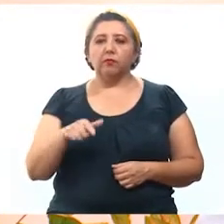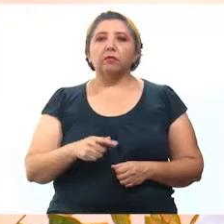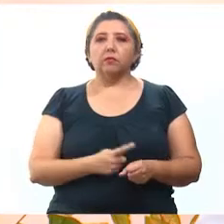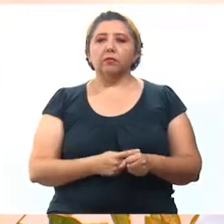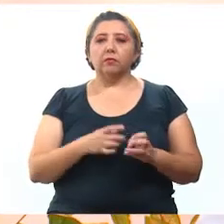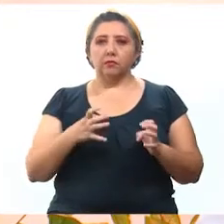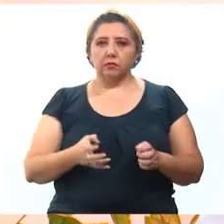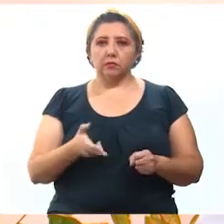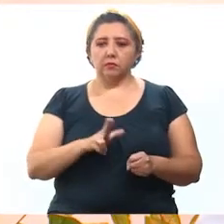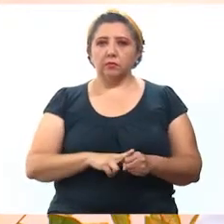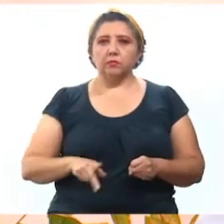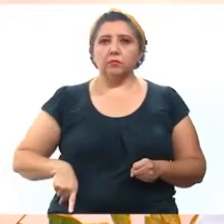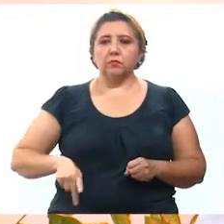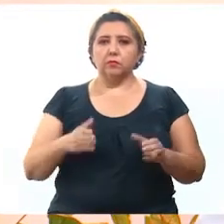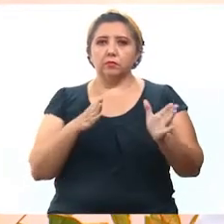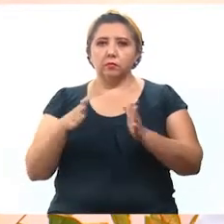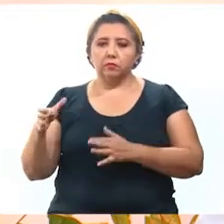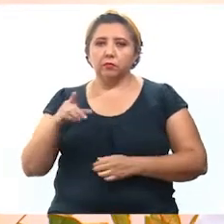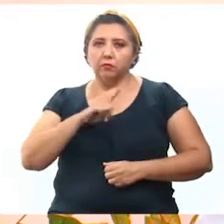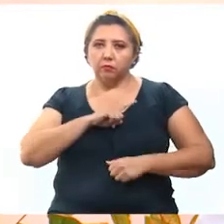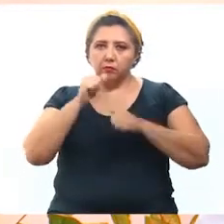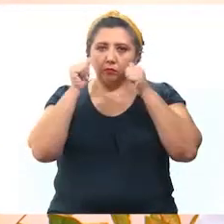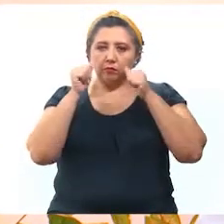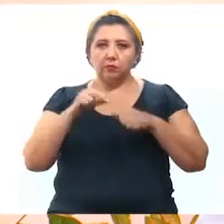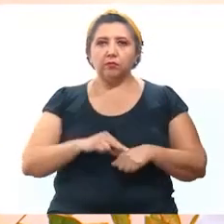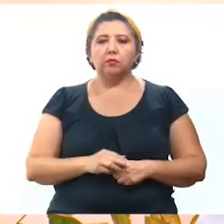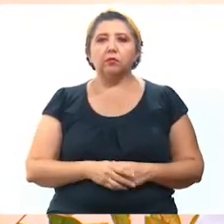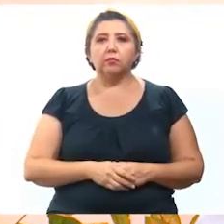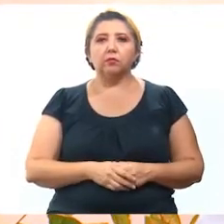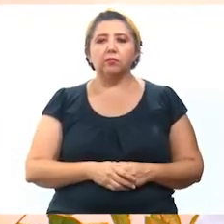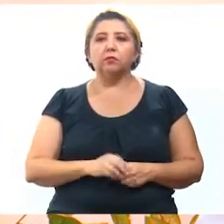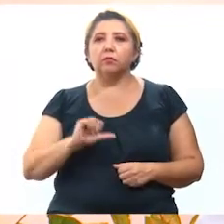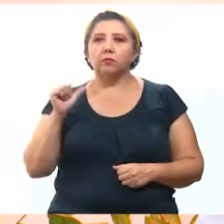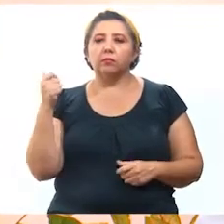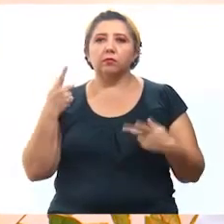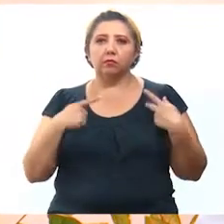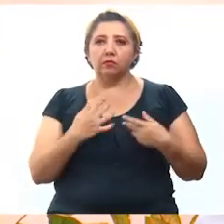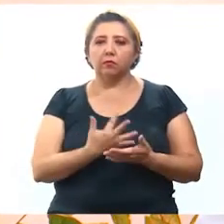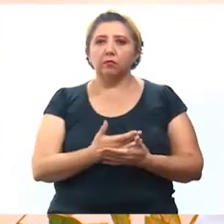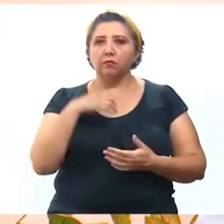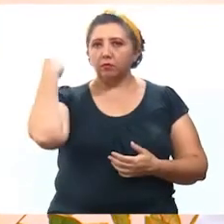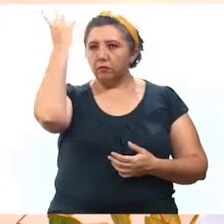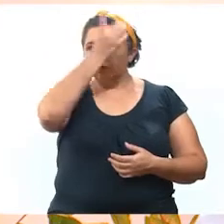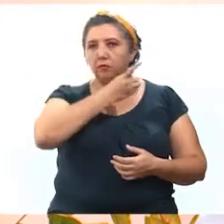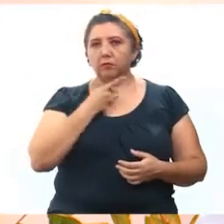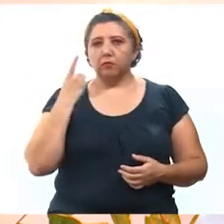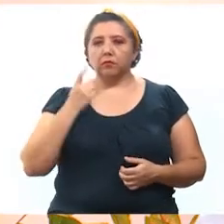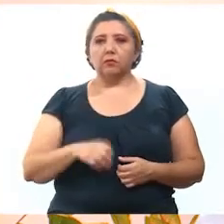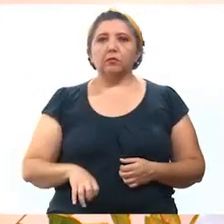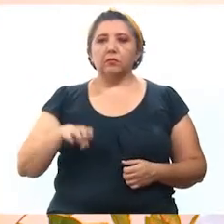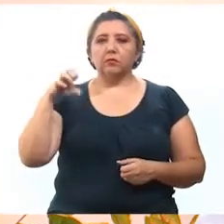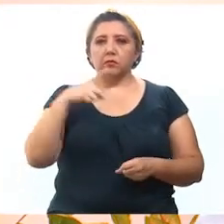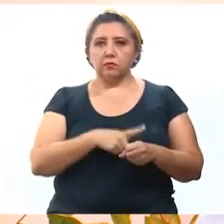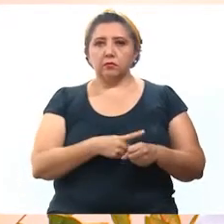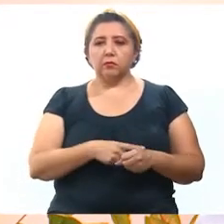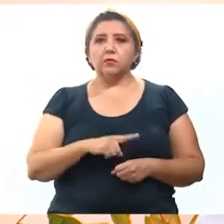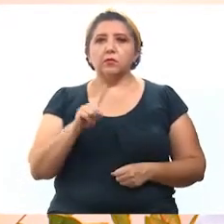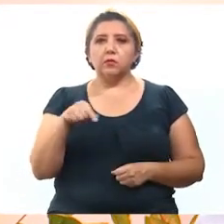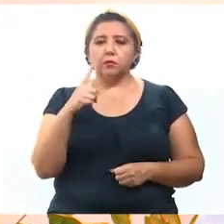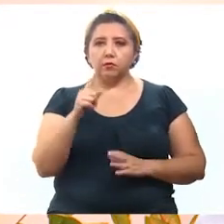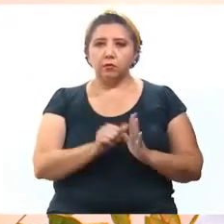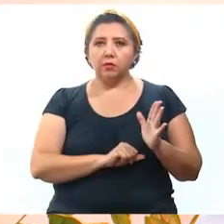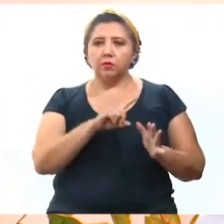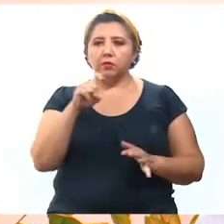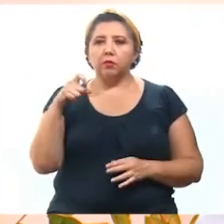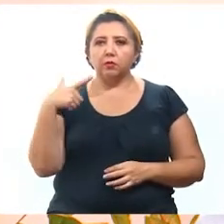los casos positivos están en hospitales públicos y en aislamiento total. Hay otros pacientes a la espera del diagnóstico. El rango de edad de los casos es